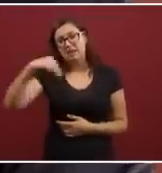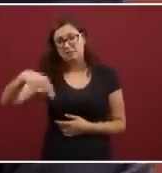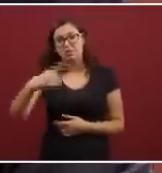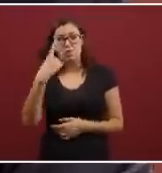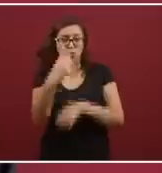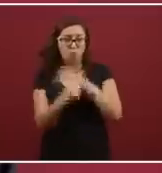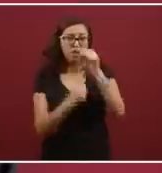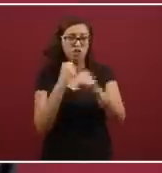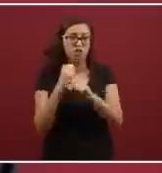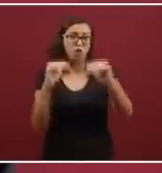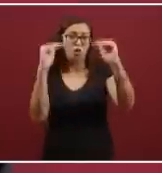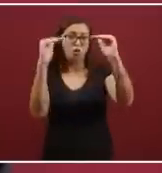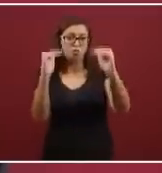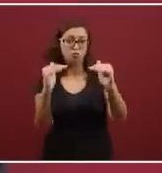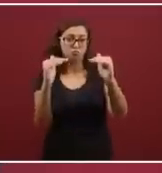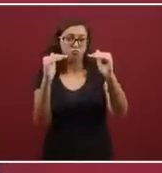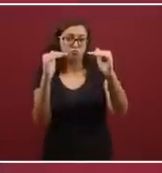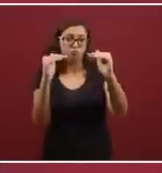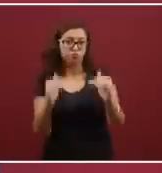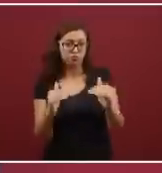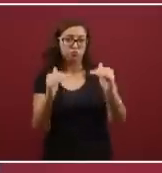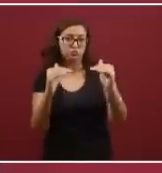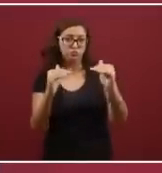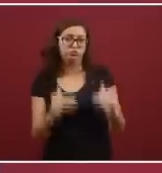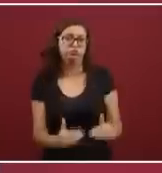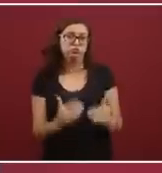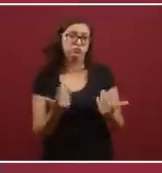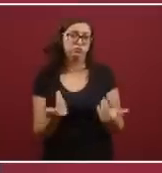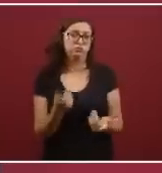por año, medio metro por año,